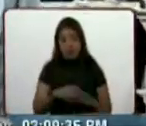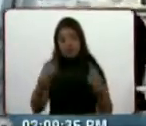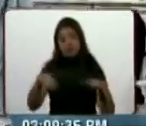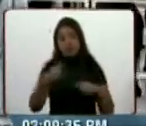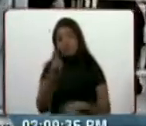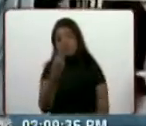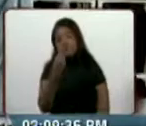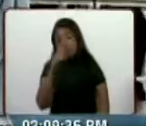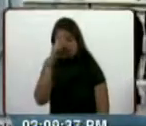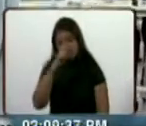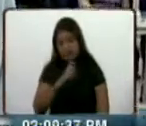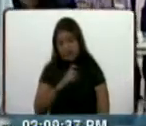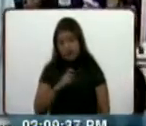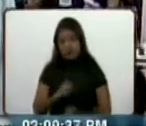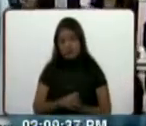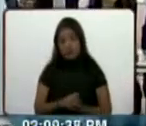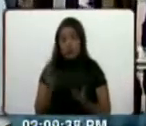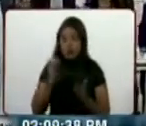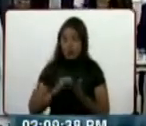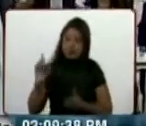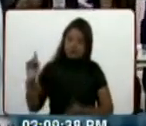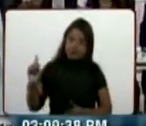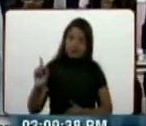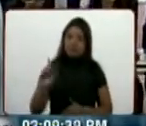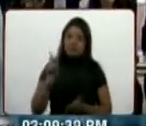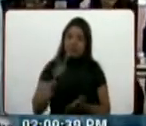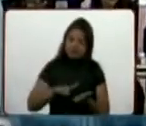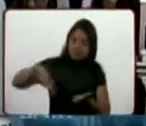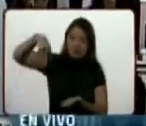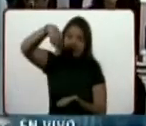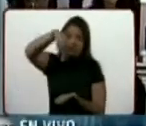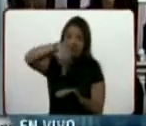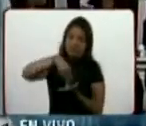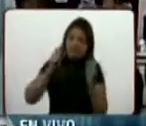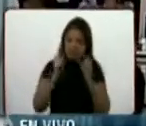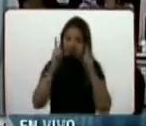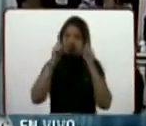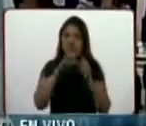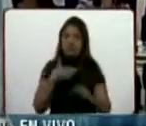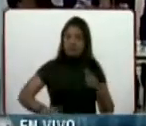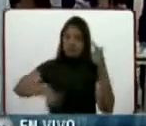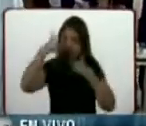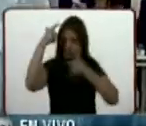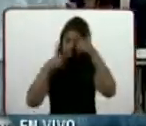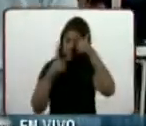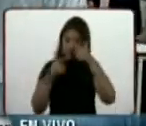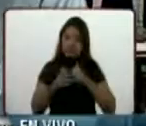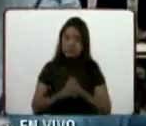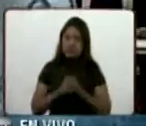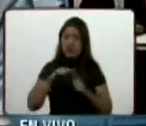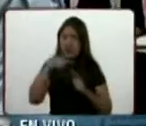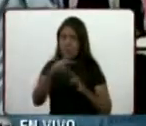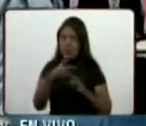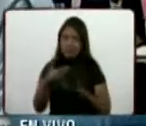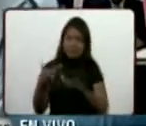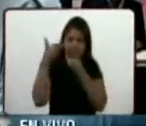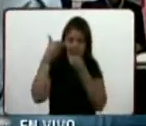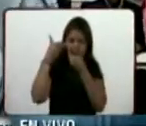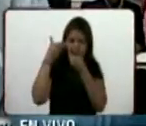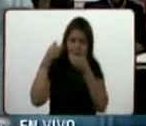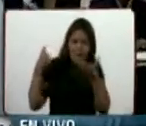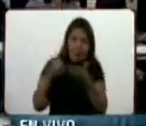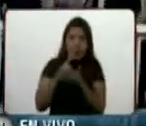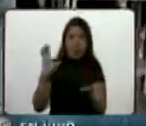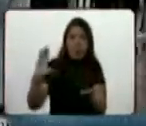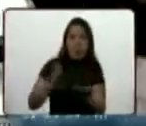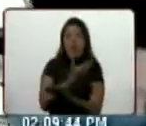años del retorno, de la resurrección de nuestro comandante Hugo Chávez Frías, después de haber sido secuestrado con un golpe de Estado que